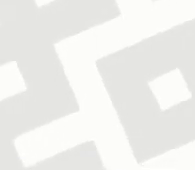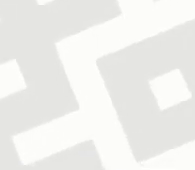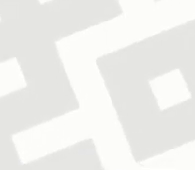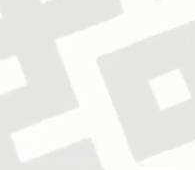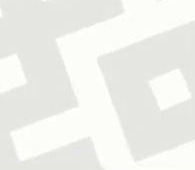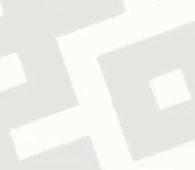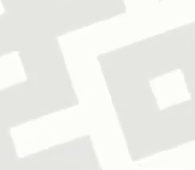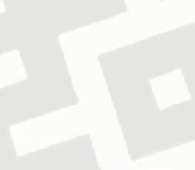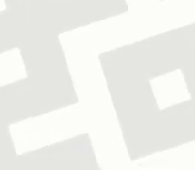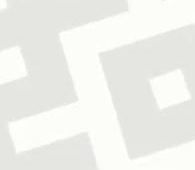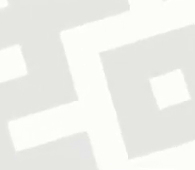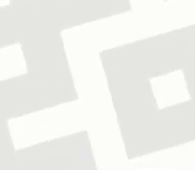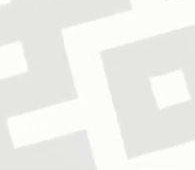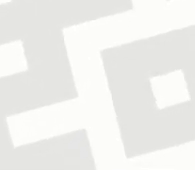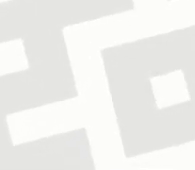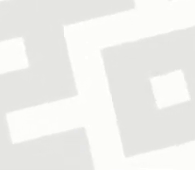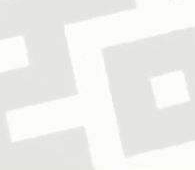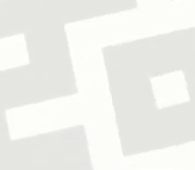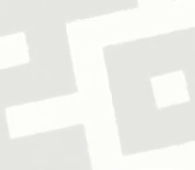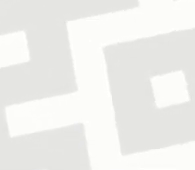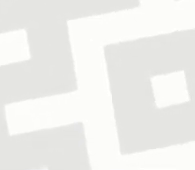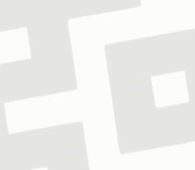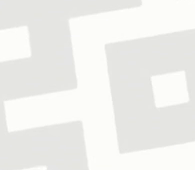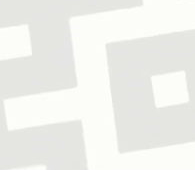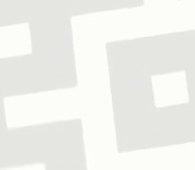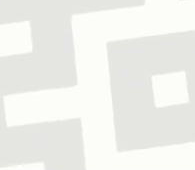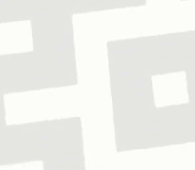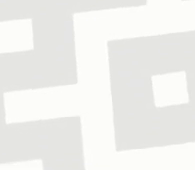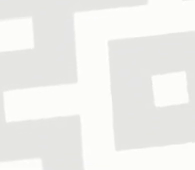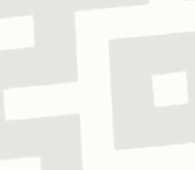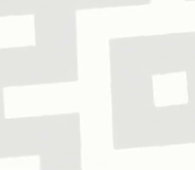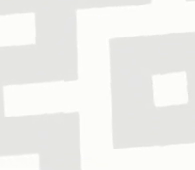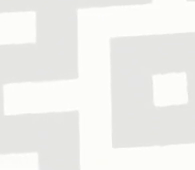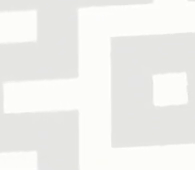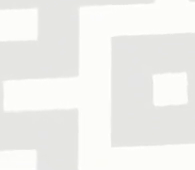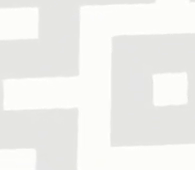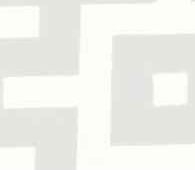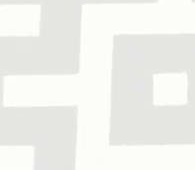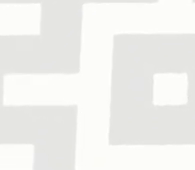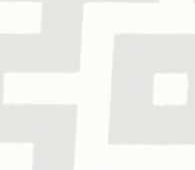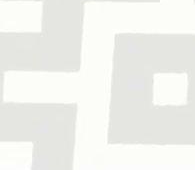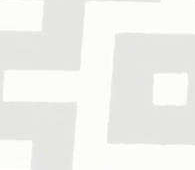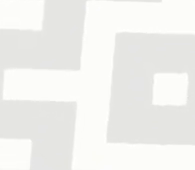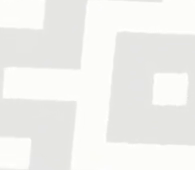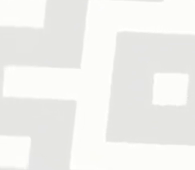estrategia estatal contra el coronavirus actualización en veracruz